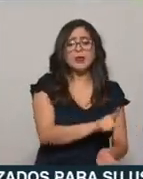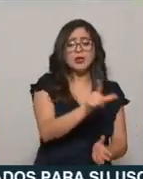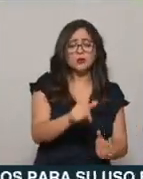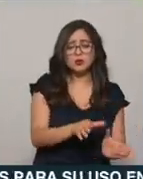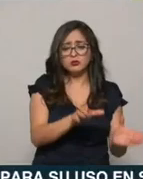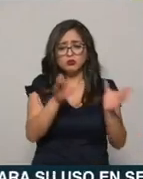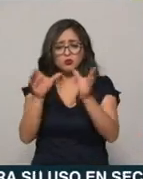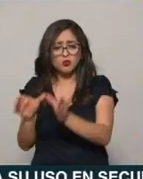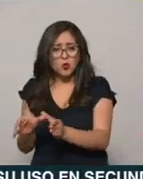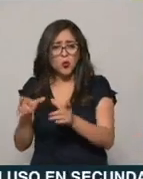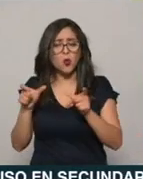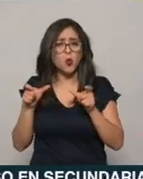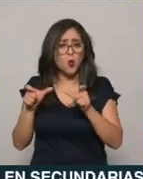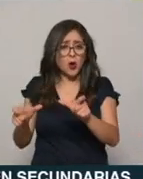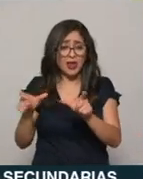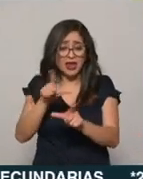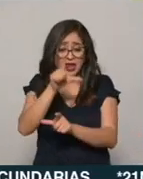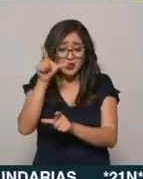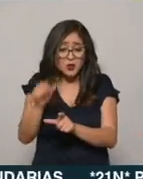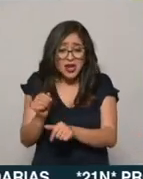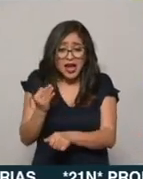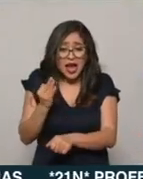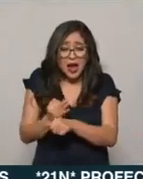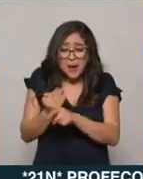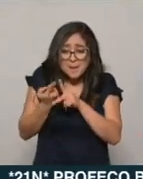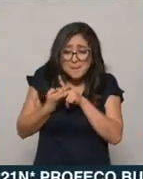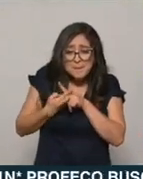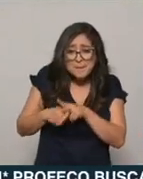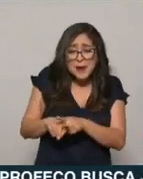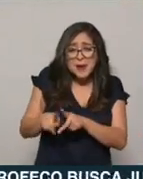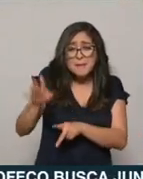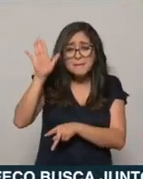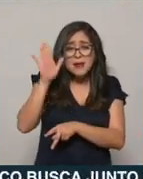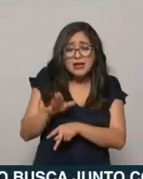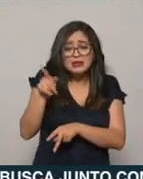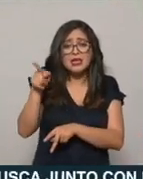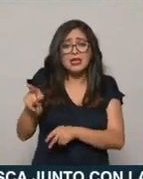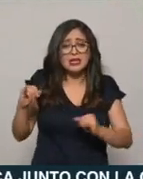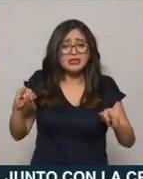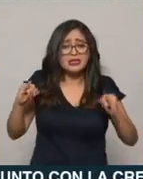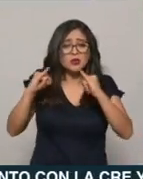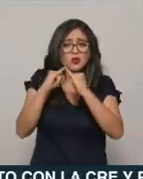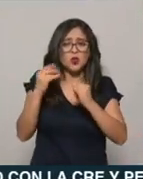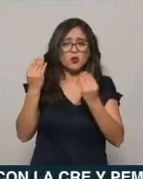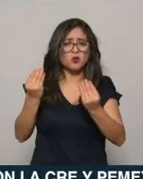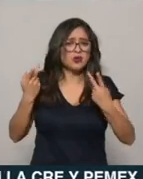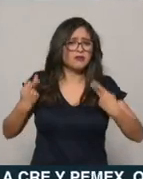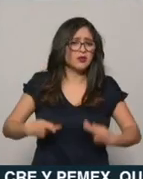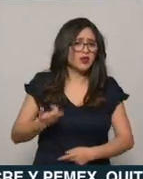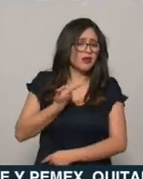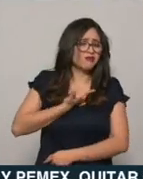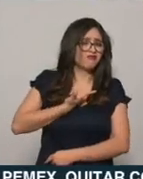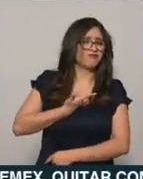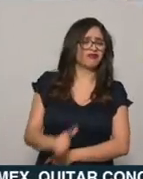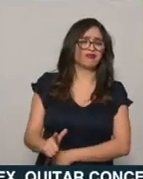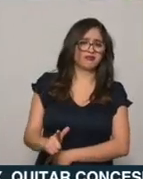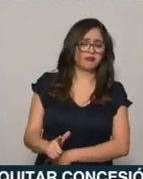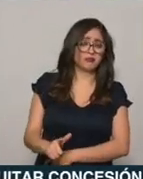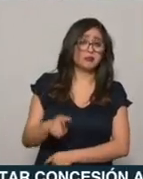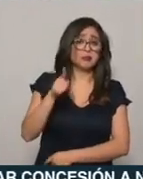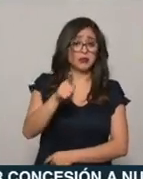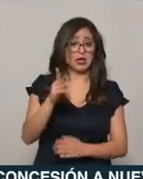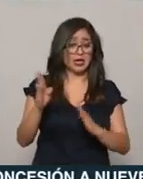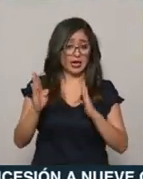Guardia Nacional apenas nace y parece que ya es una institución incómoda para muchos. El Ejército será